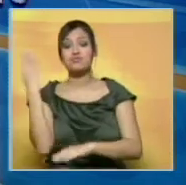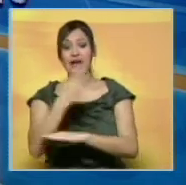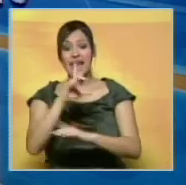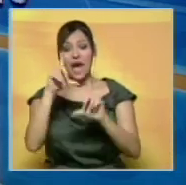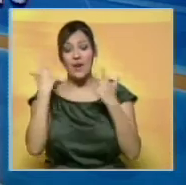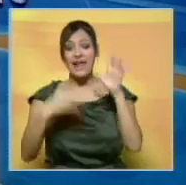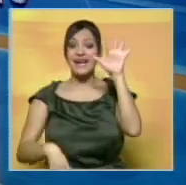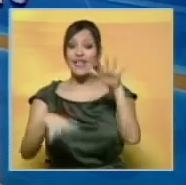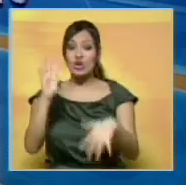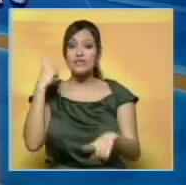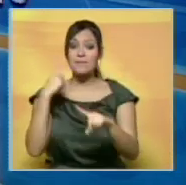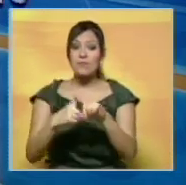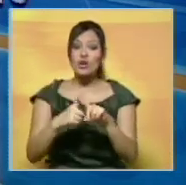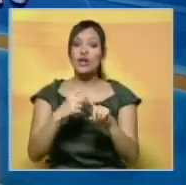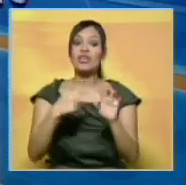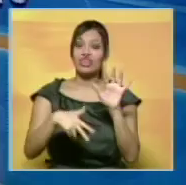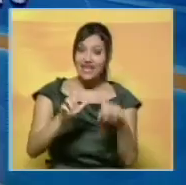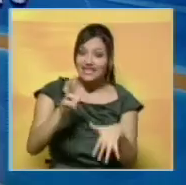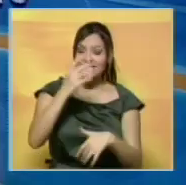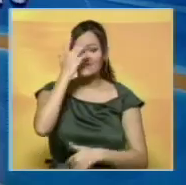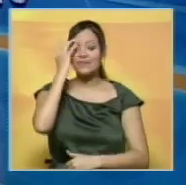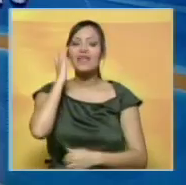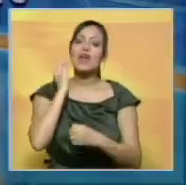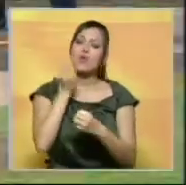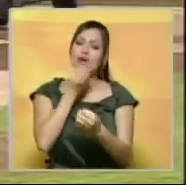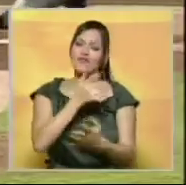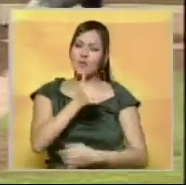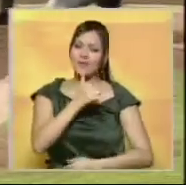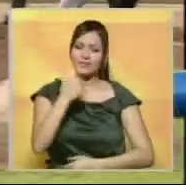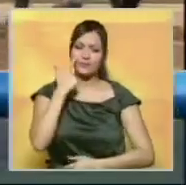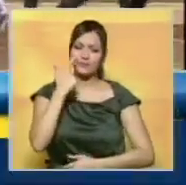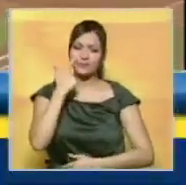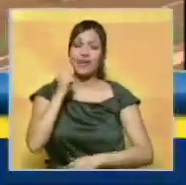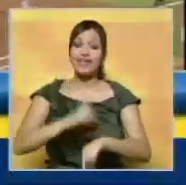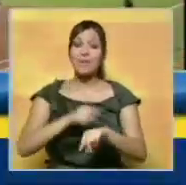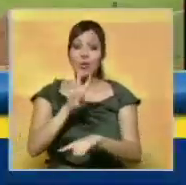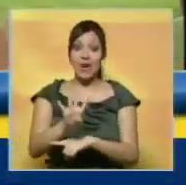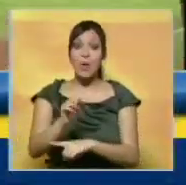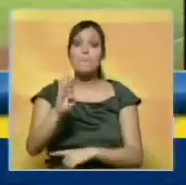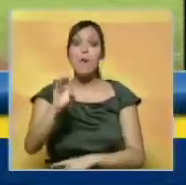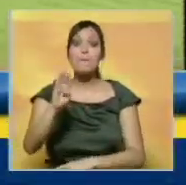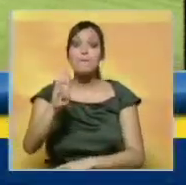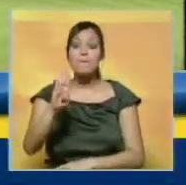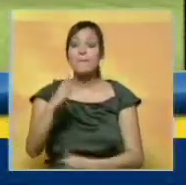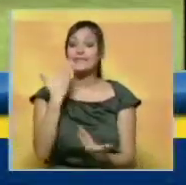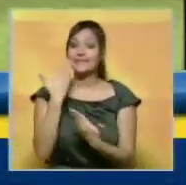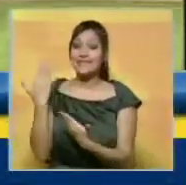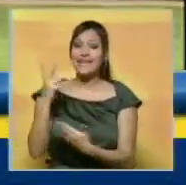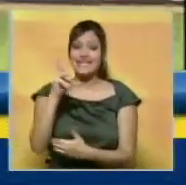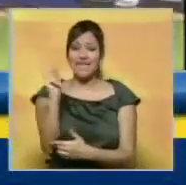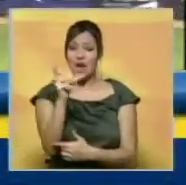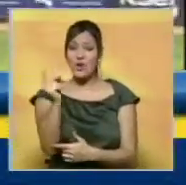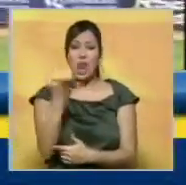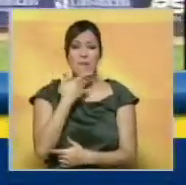Guaira 14 carreras por 13. Vamos al estadio universitario. Cuarto inning y Bob Abreu descarga el segundo Grand Slam del round robin para voltear